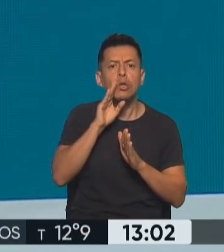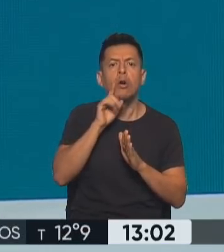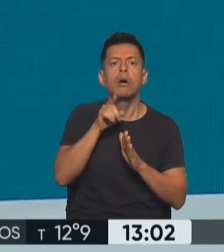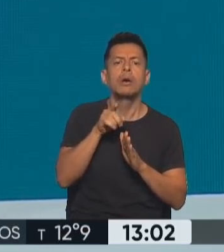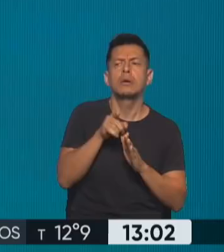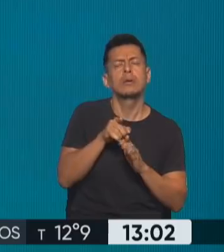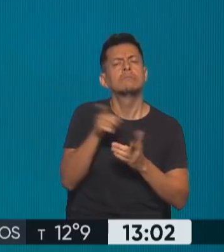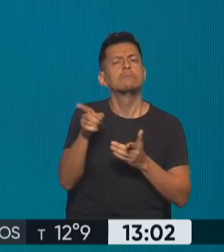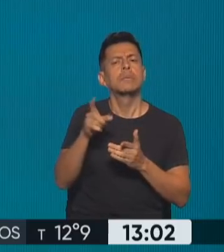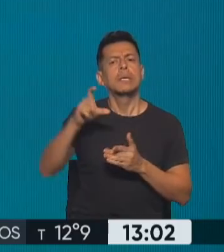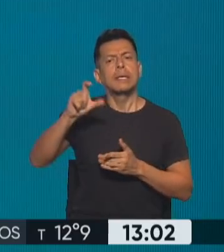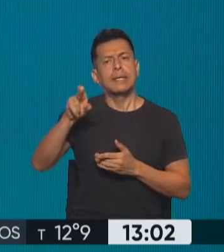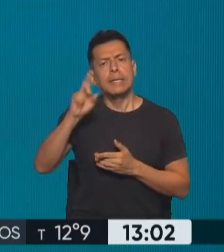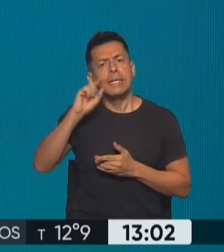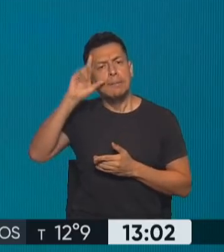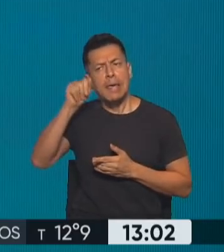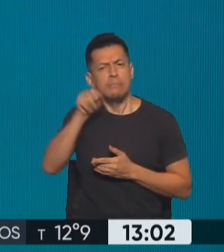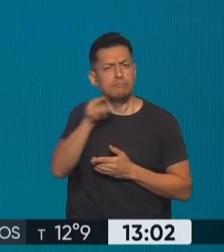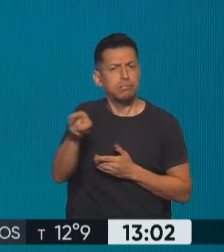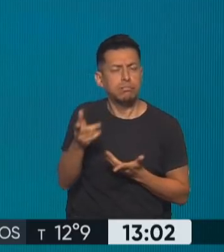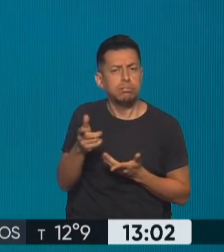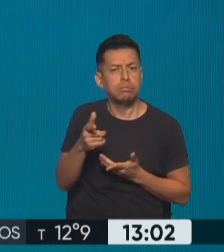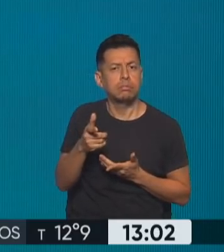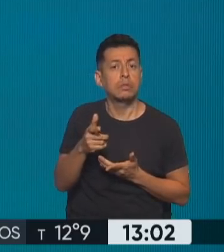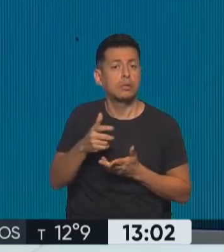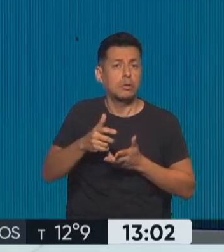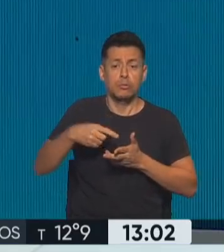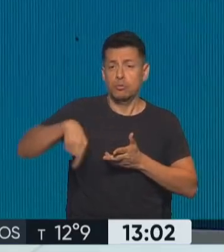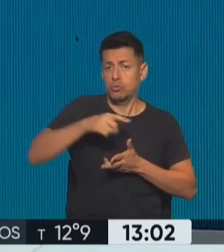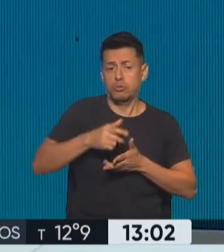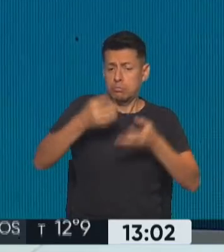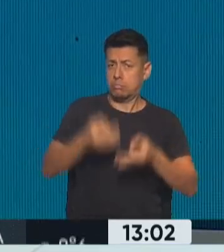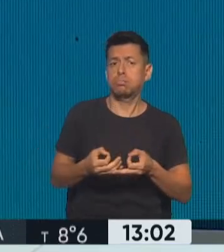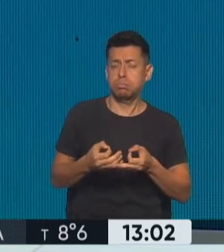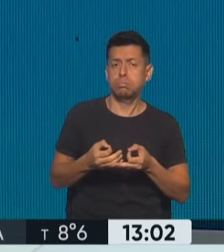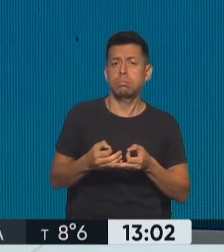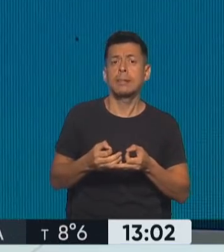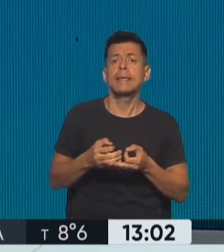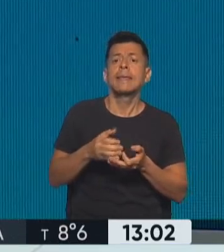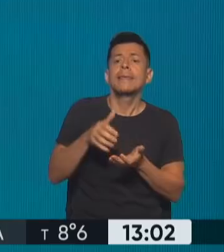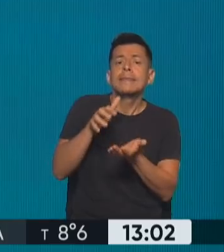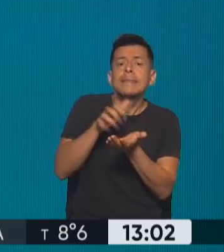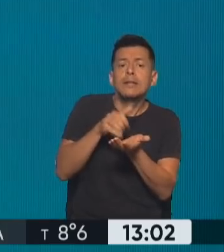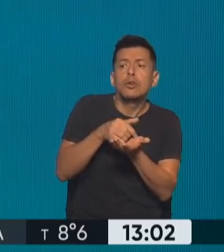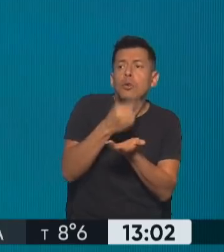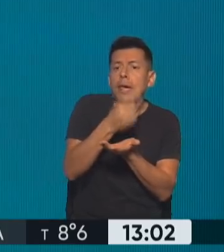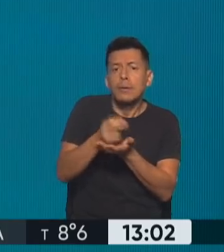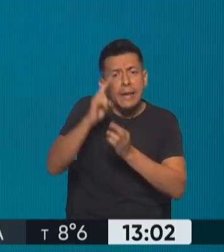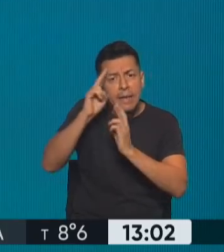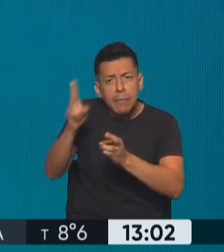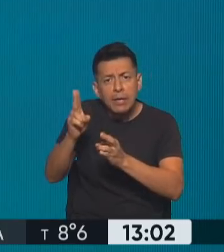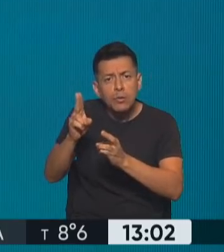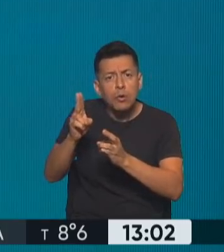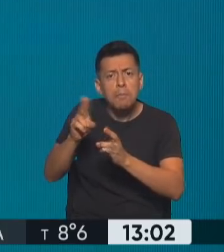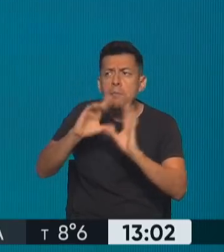Crimea, porque como somos coherentes, respetamos el principio de integridad territorial a lo largo y a lo ancho